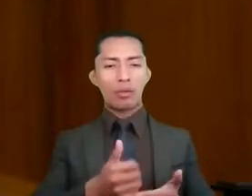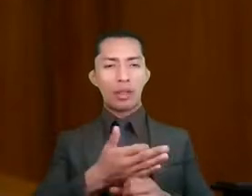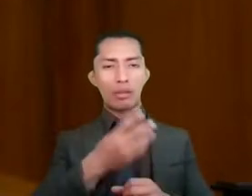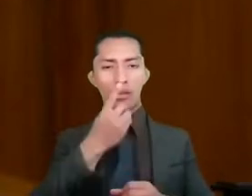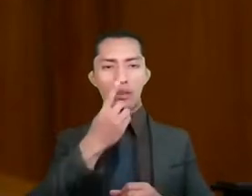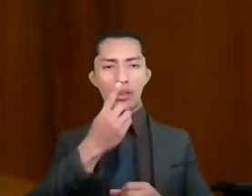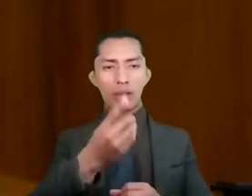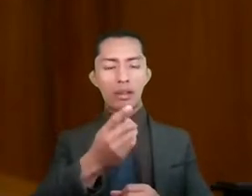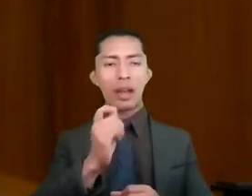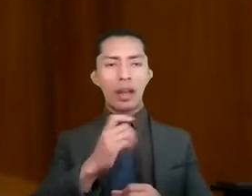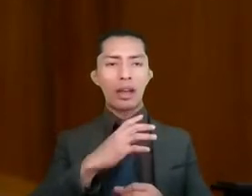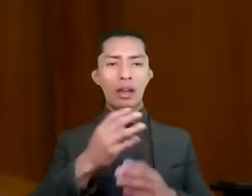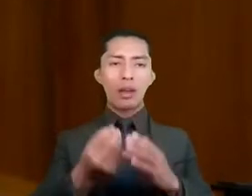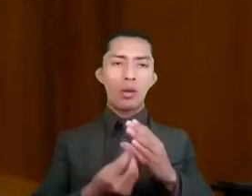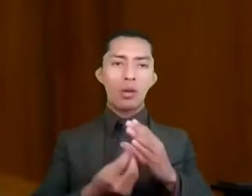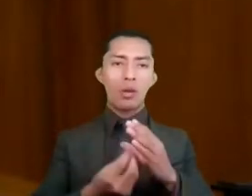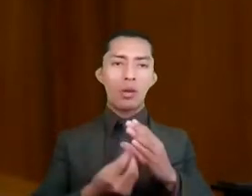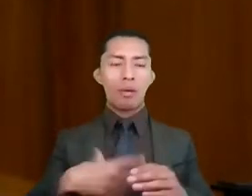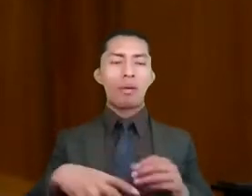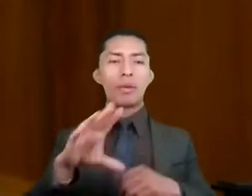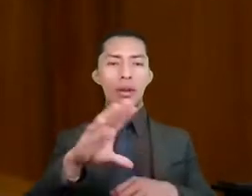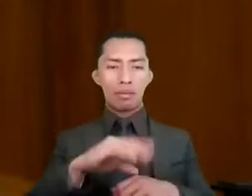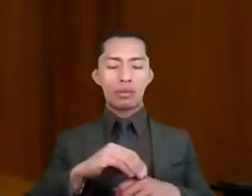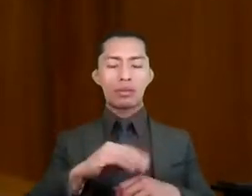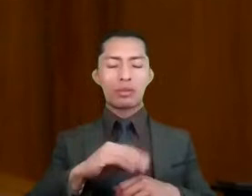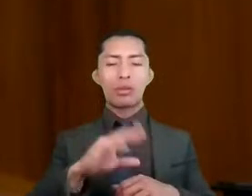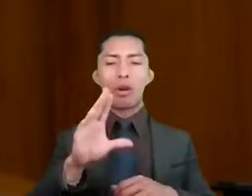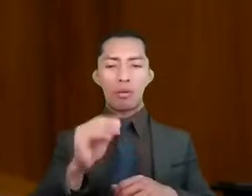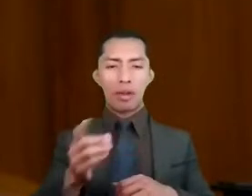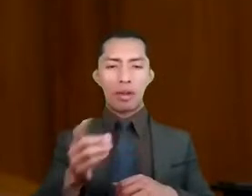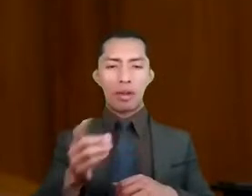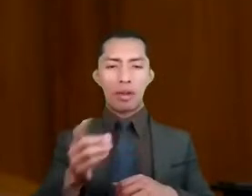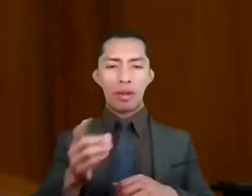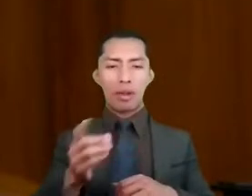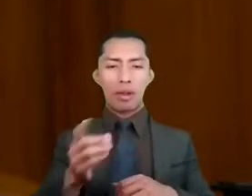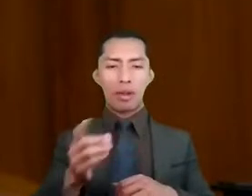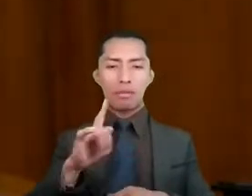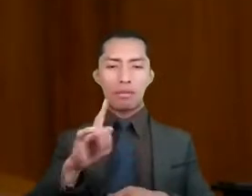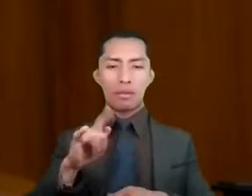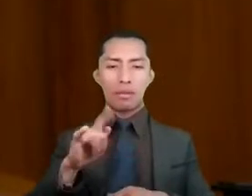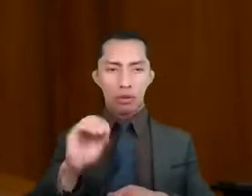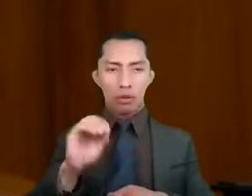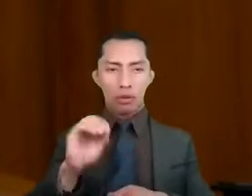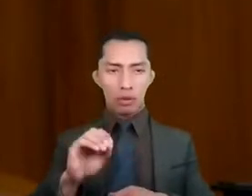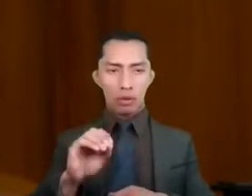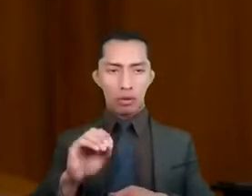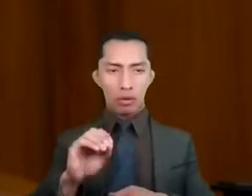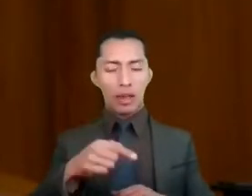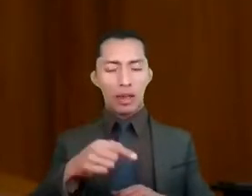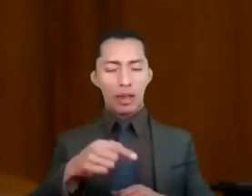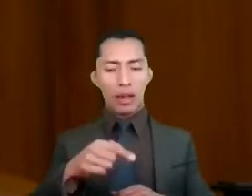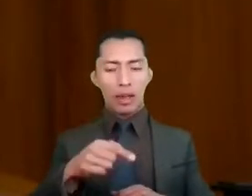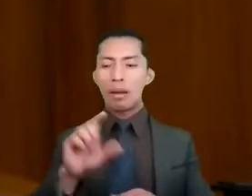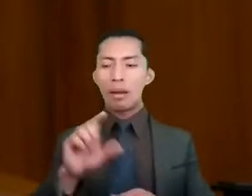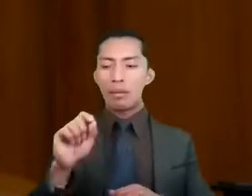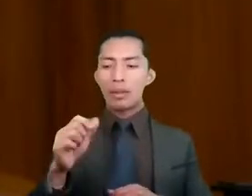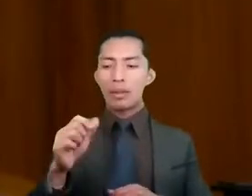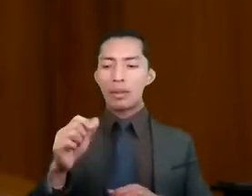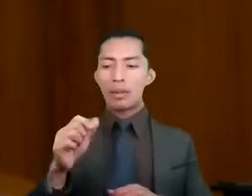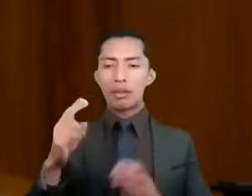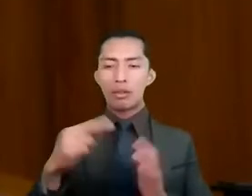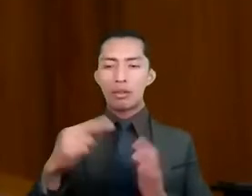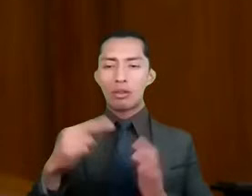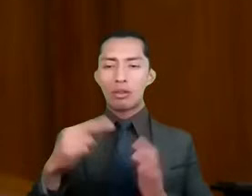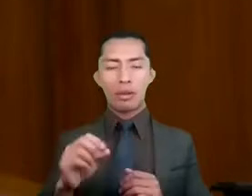concedió una nueva licencia por 90 días a Emilio Arriaga del 28 de septiembre al 26 de diciembre de